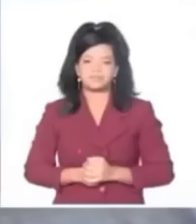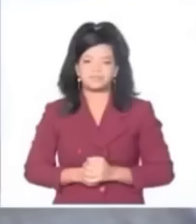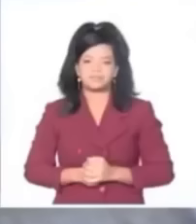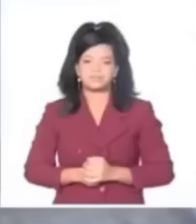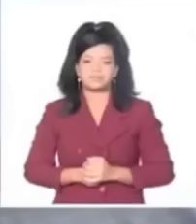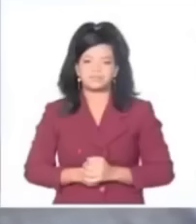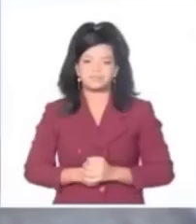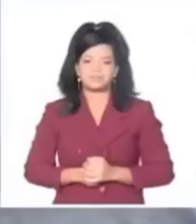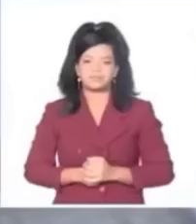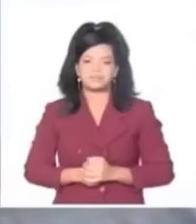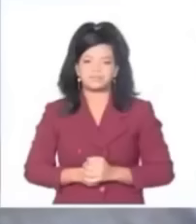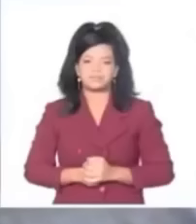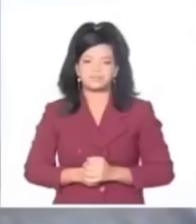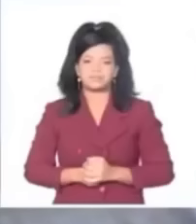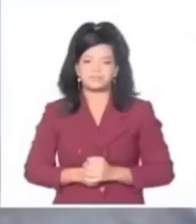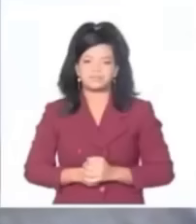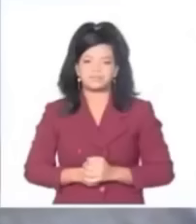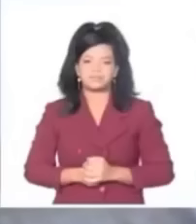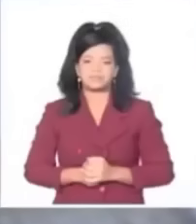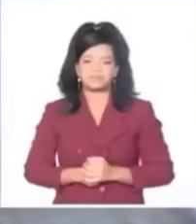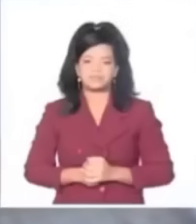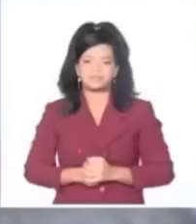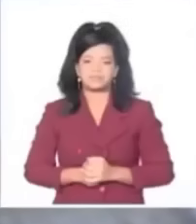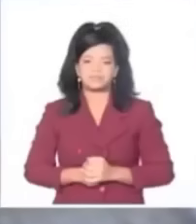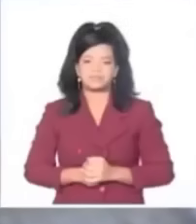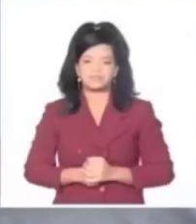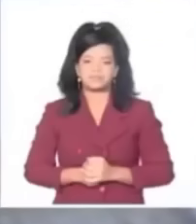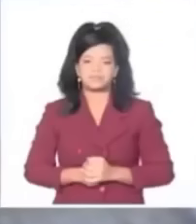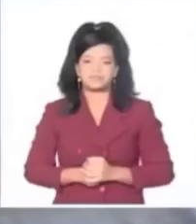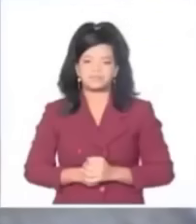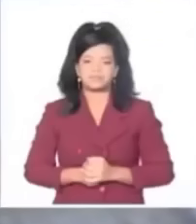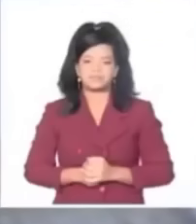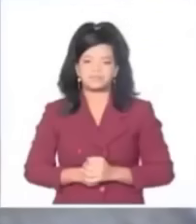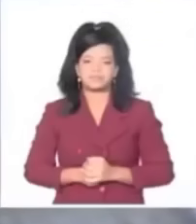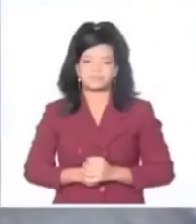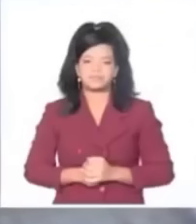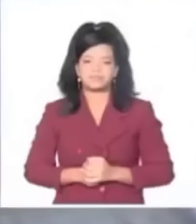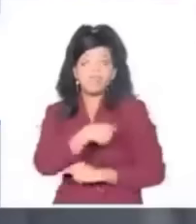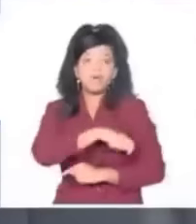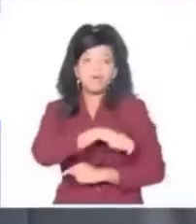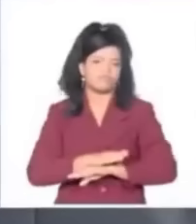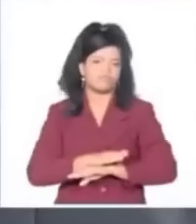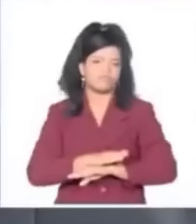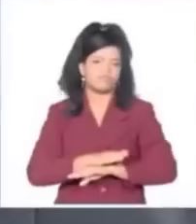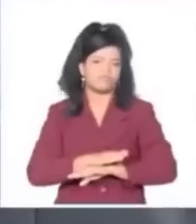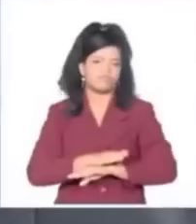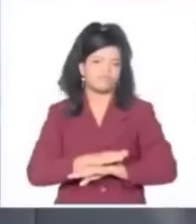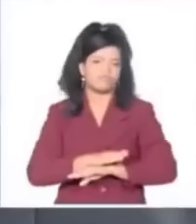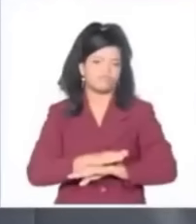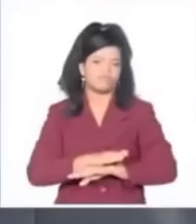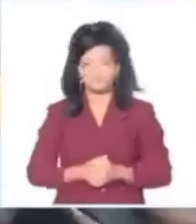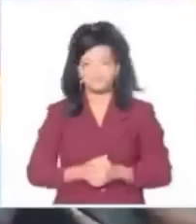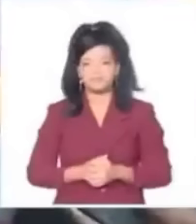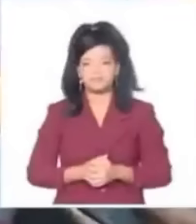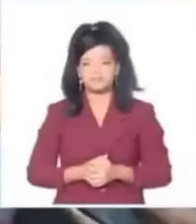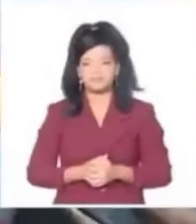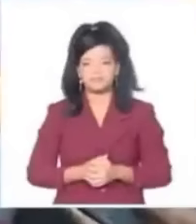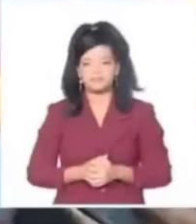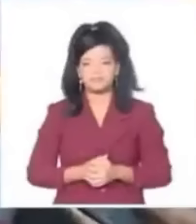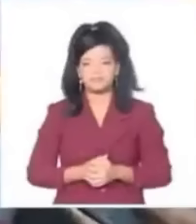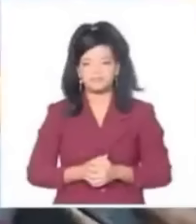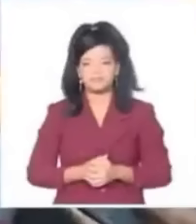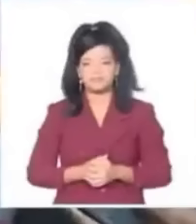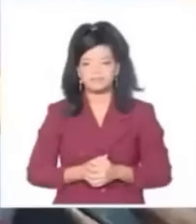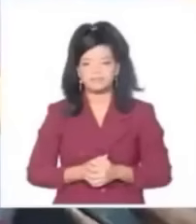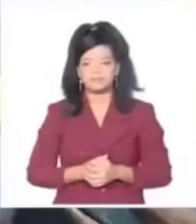impresionado con el nivel de mediocridad que tiene toda esta gente y luego lo ves acá conversando con los vecinos